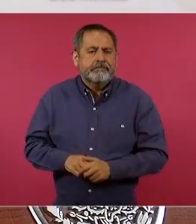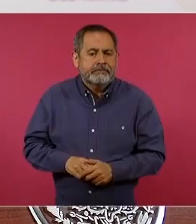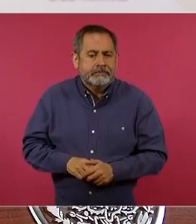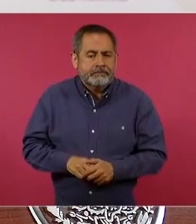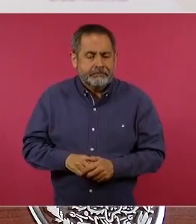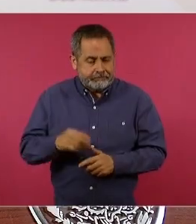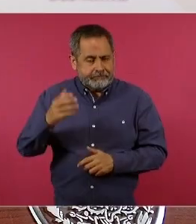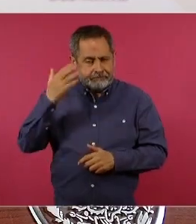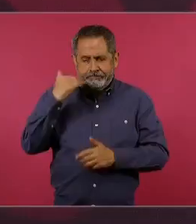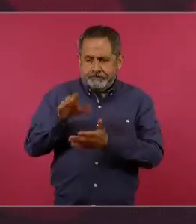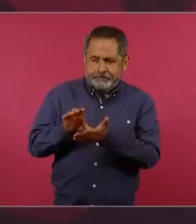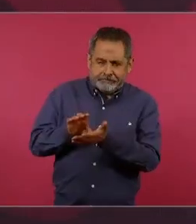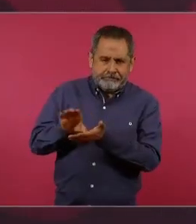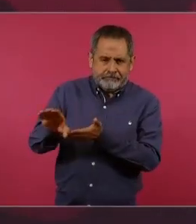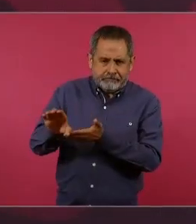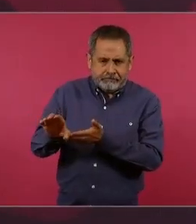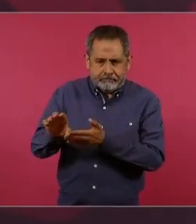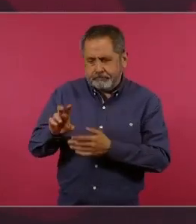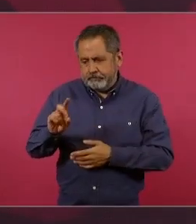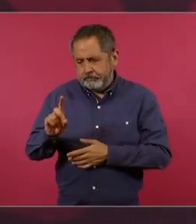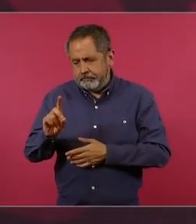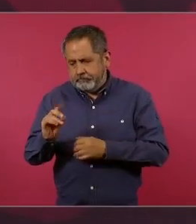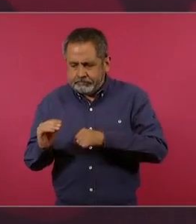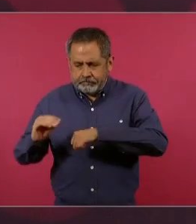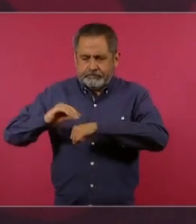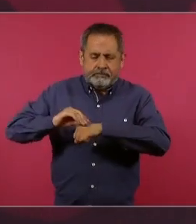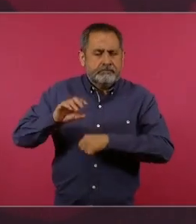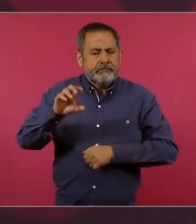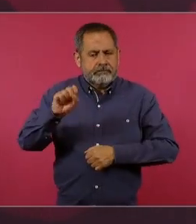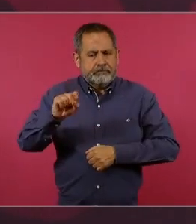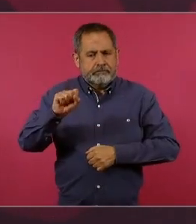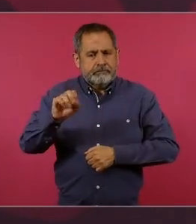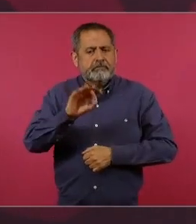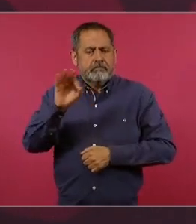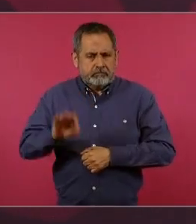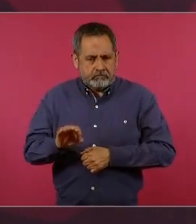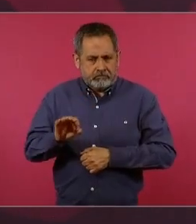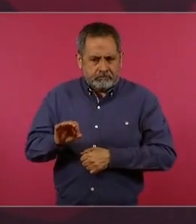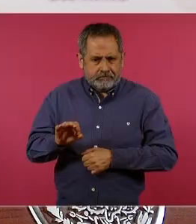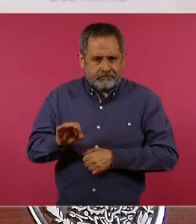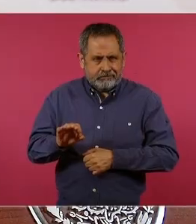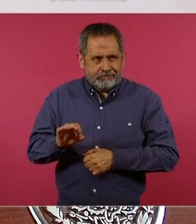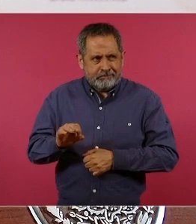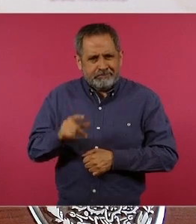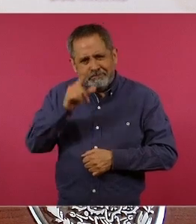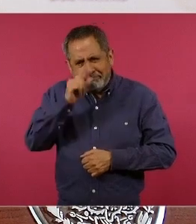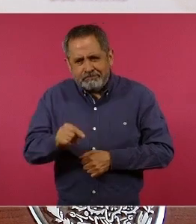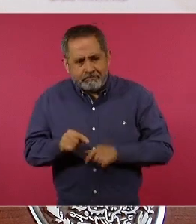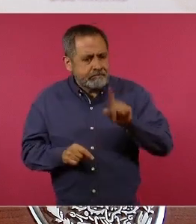iba a recibir ya no el 30, sino el 60, pero no el 100.